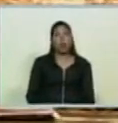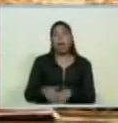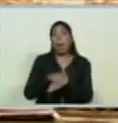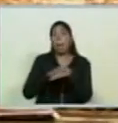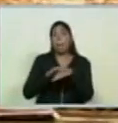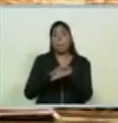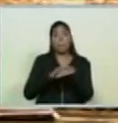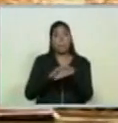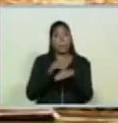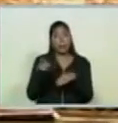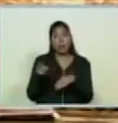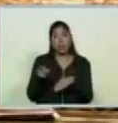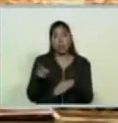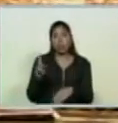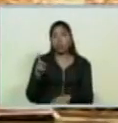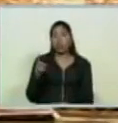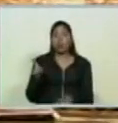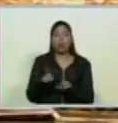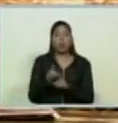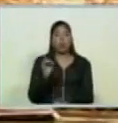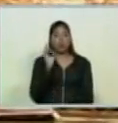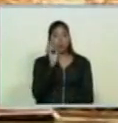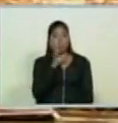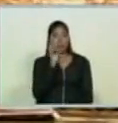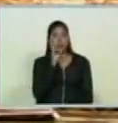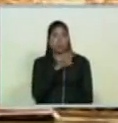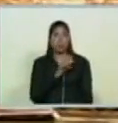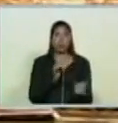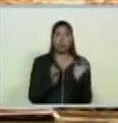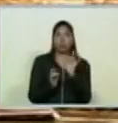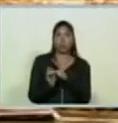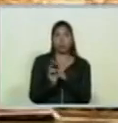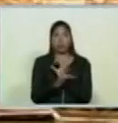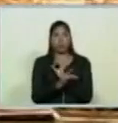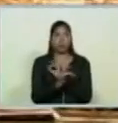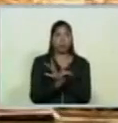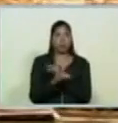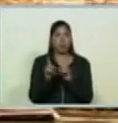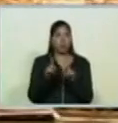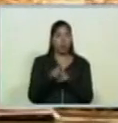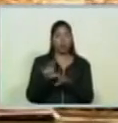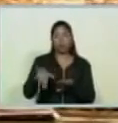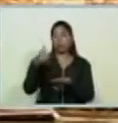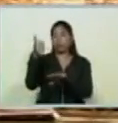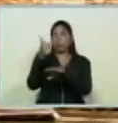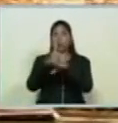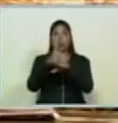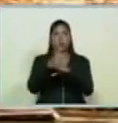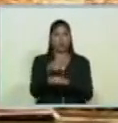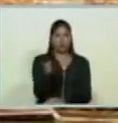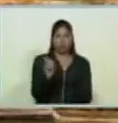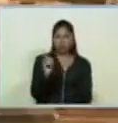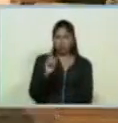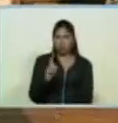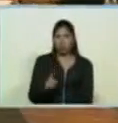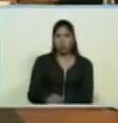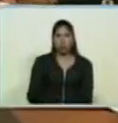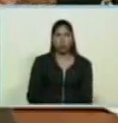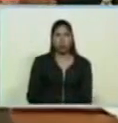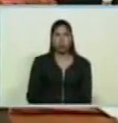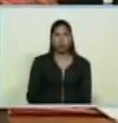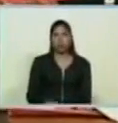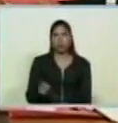del country club, no son magnates, no son peleles